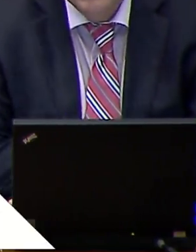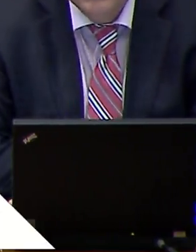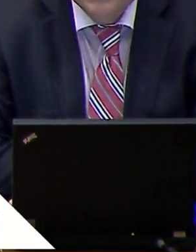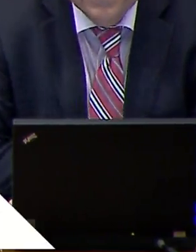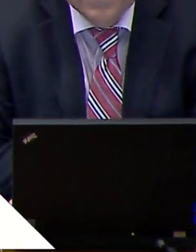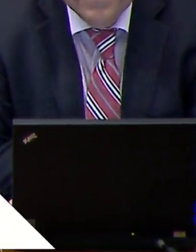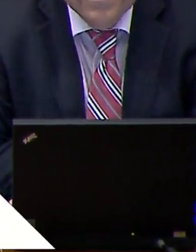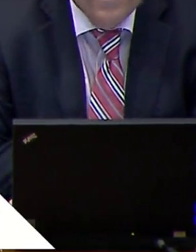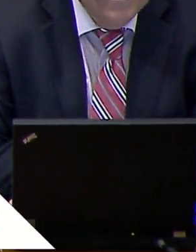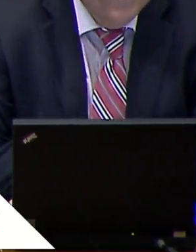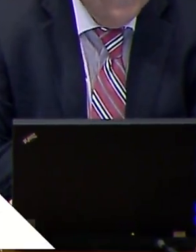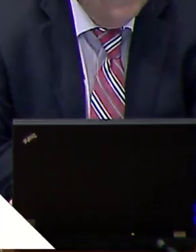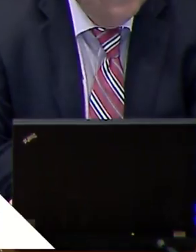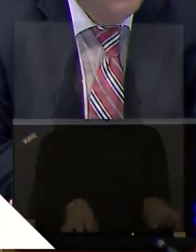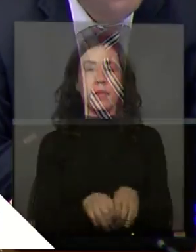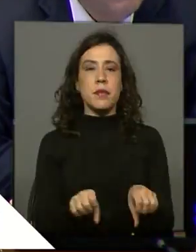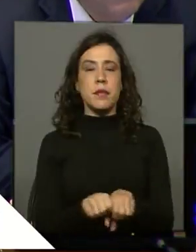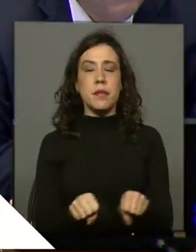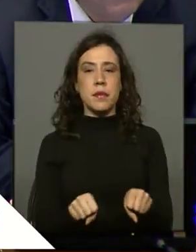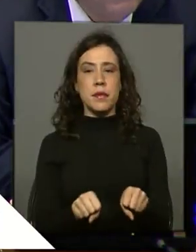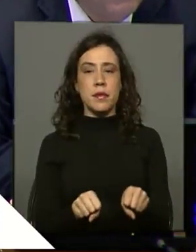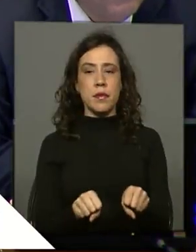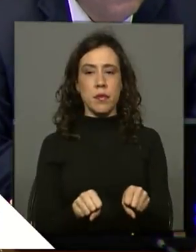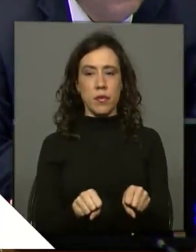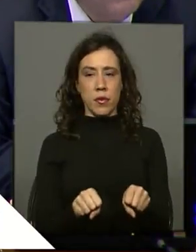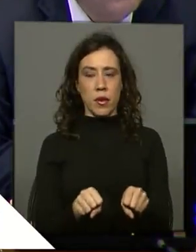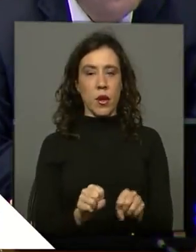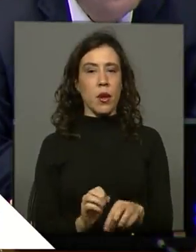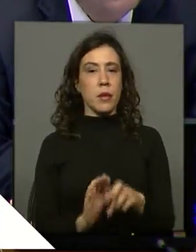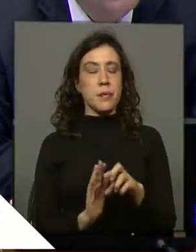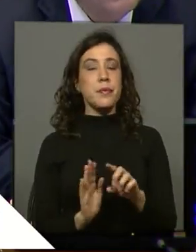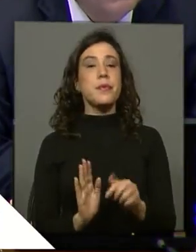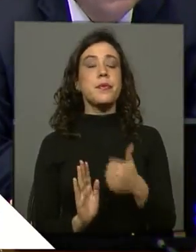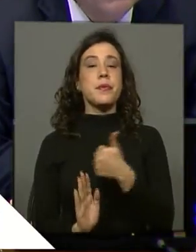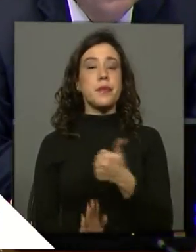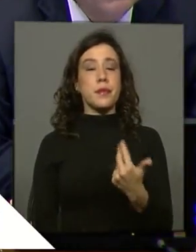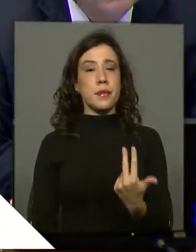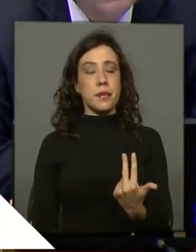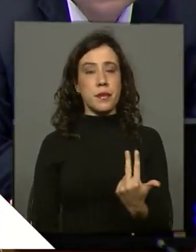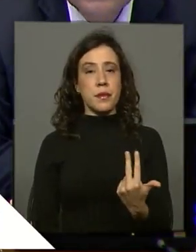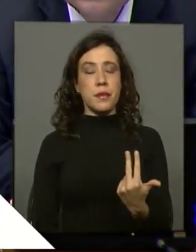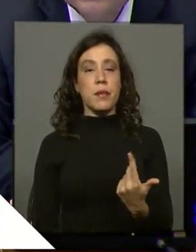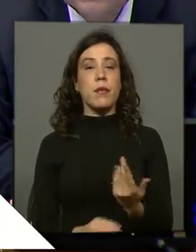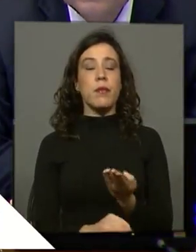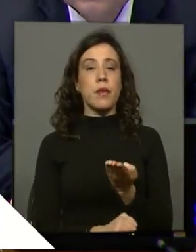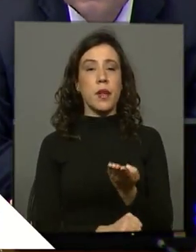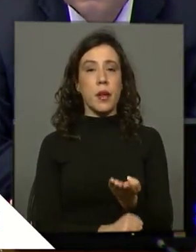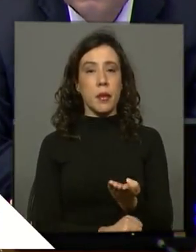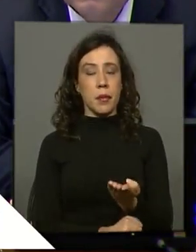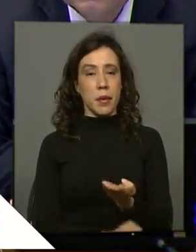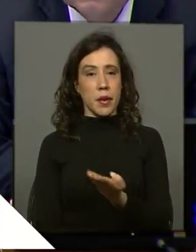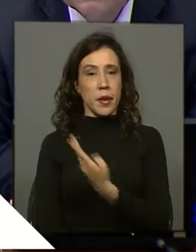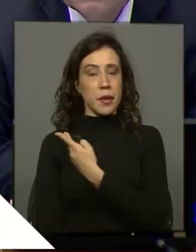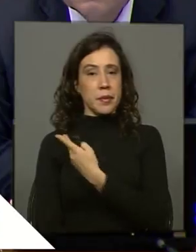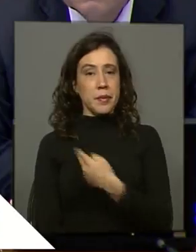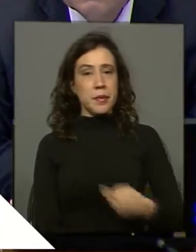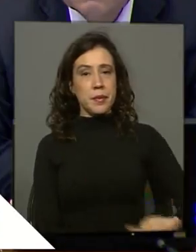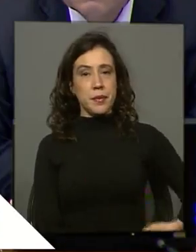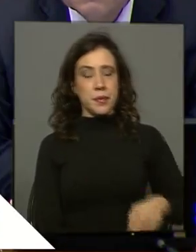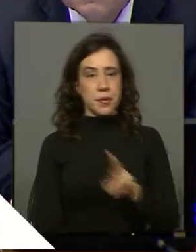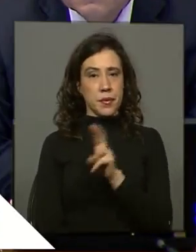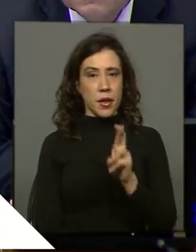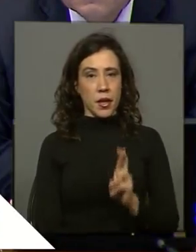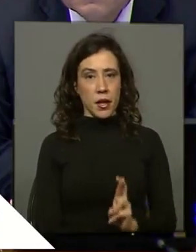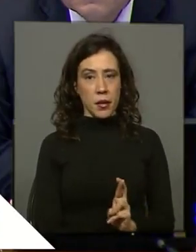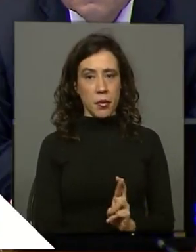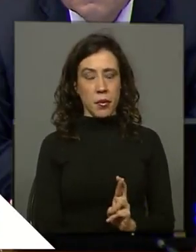entrando en el tiempo de acuerdo de resoluciones corresponde tratar la resolución 668 en virtud de la cual se solicita su excelencia la presidenta de la